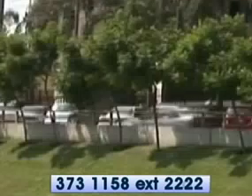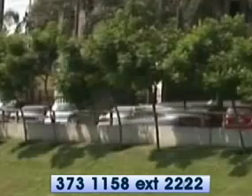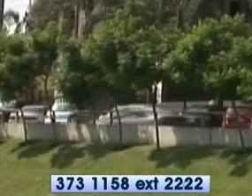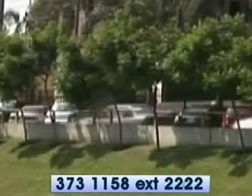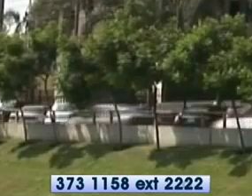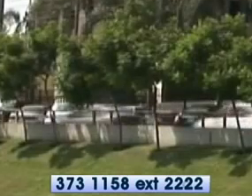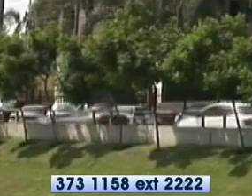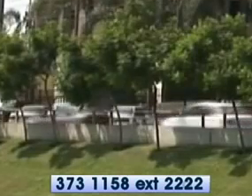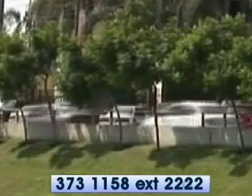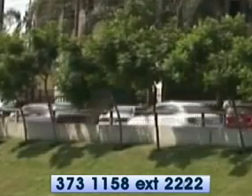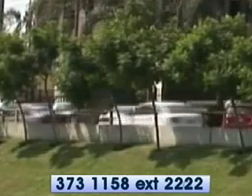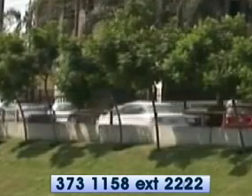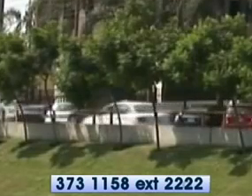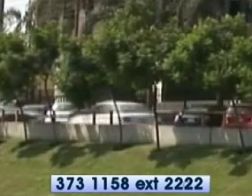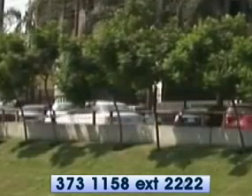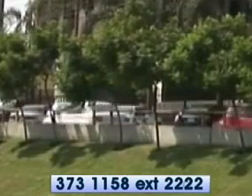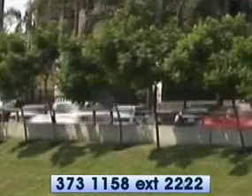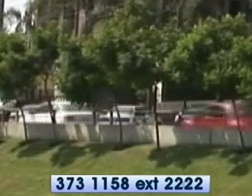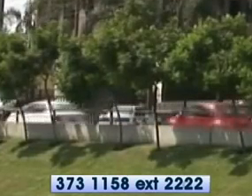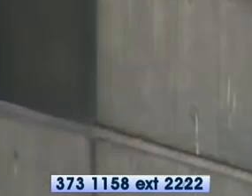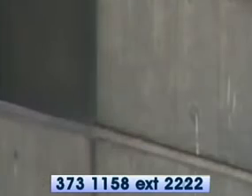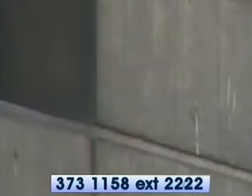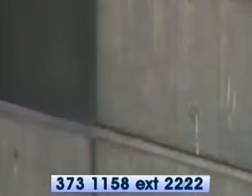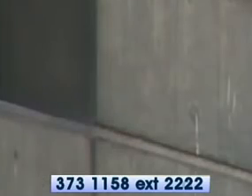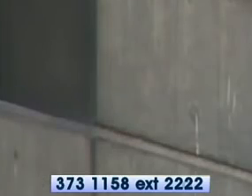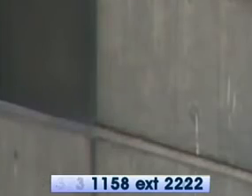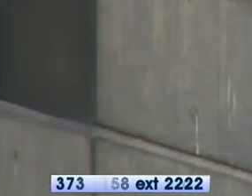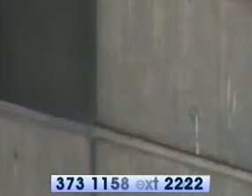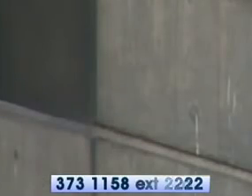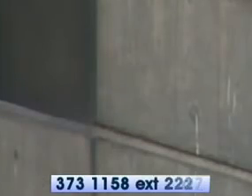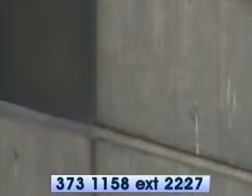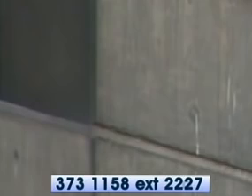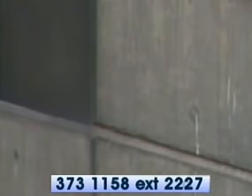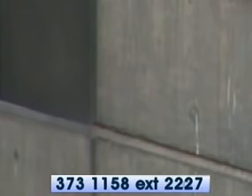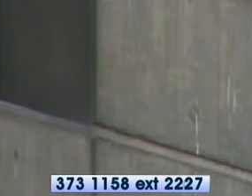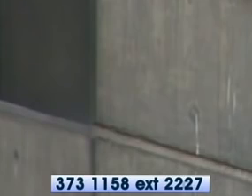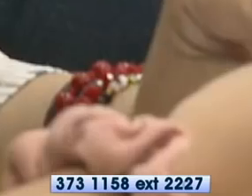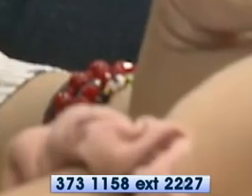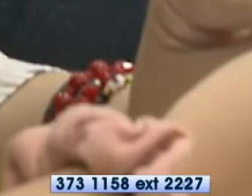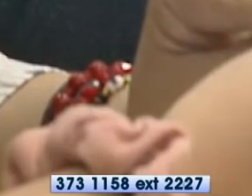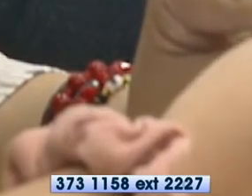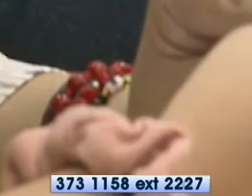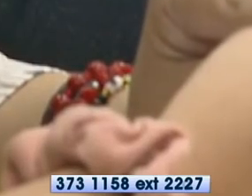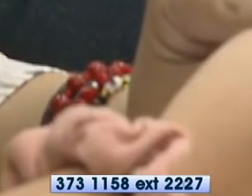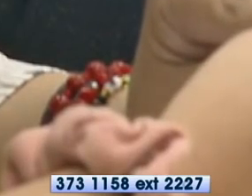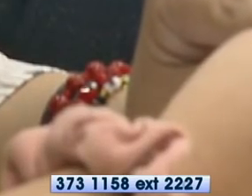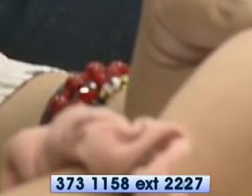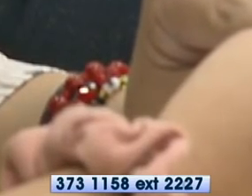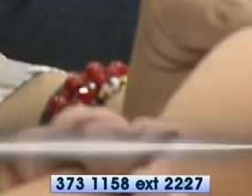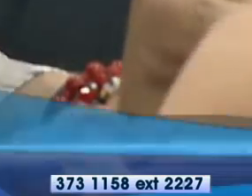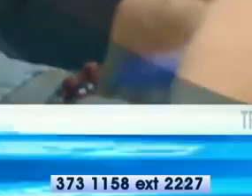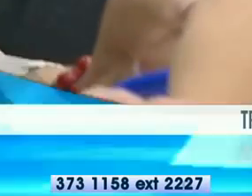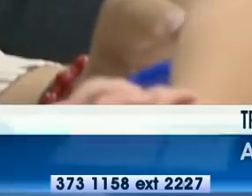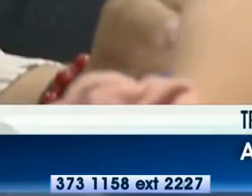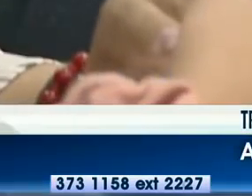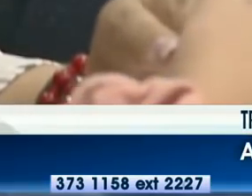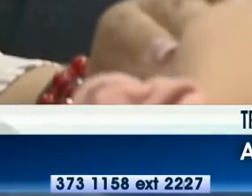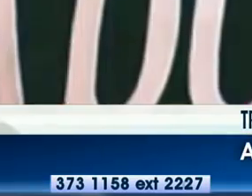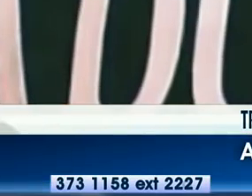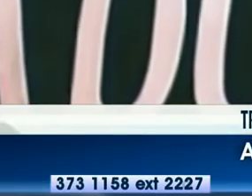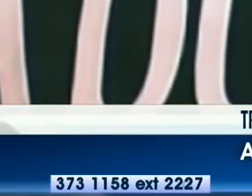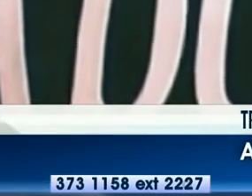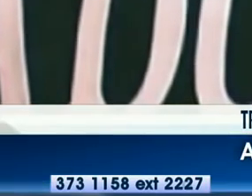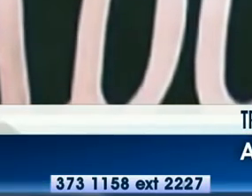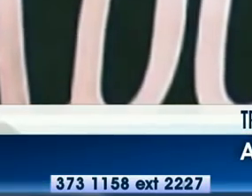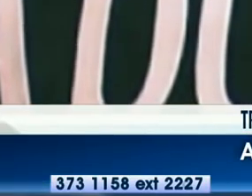Este 8 de mayo, la Comunidad Andina de Naciones, CAN, suspendió los efectos de la resolución 1999, misma que buscaba la